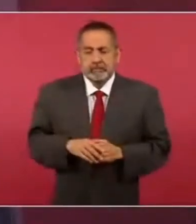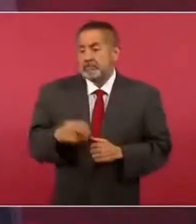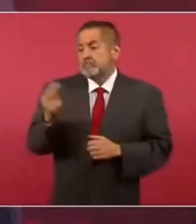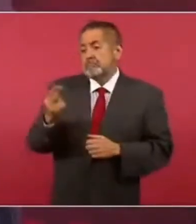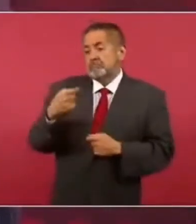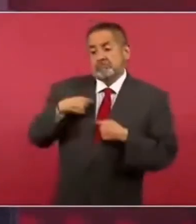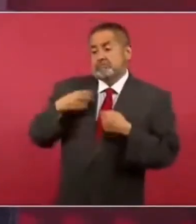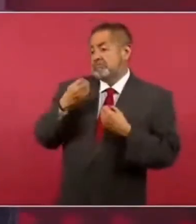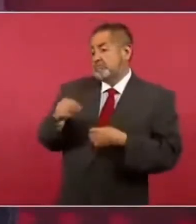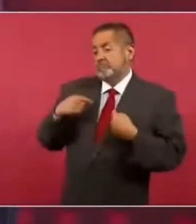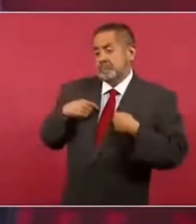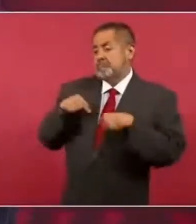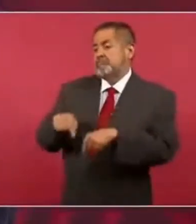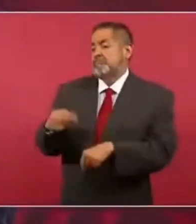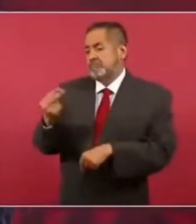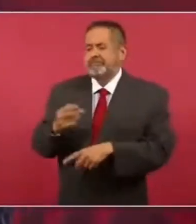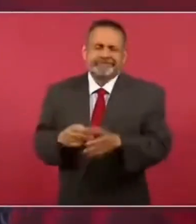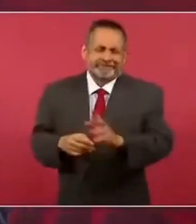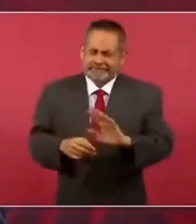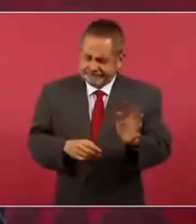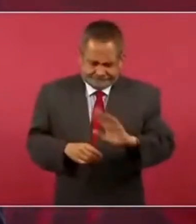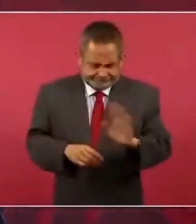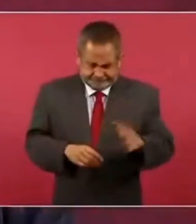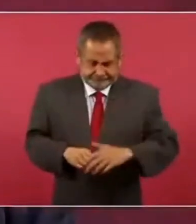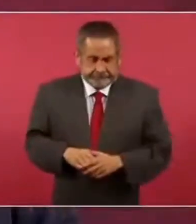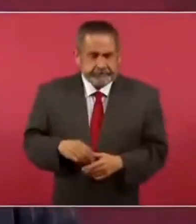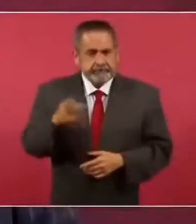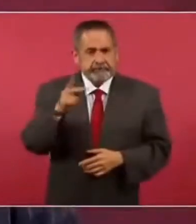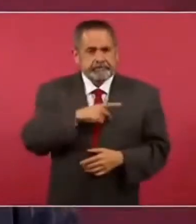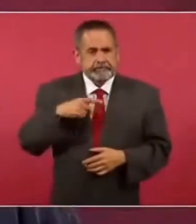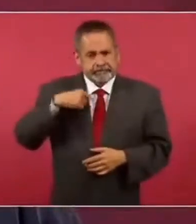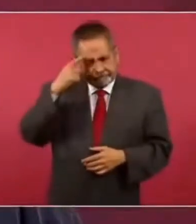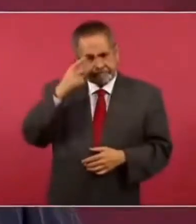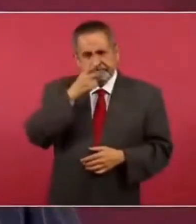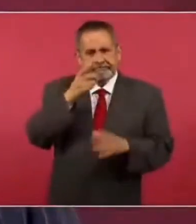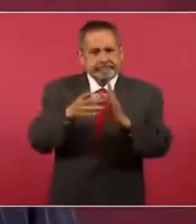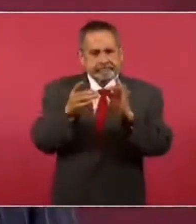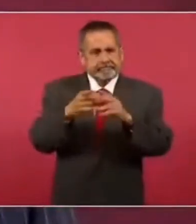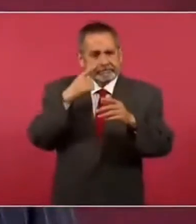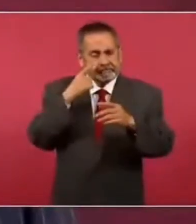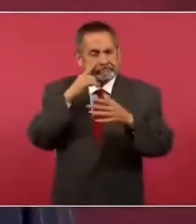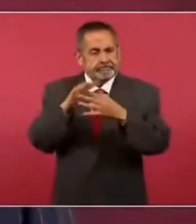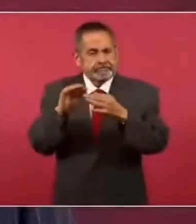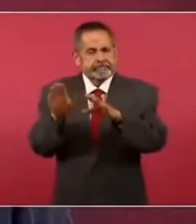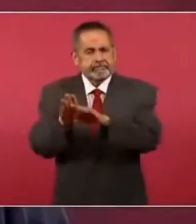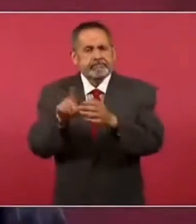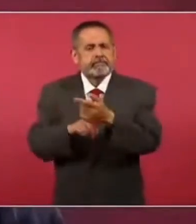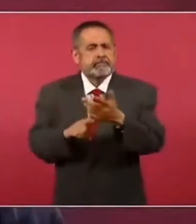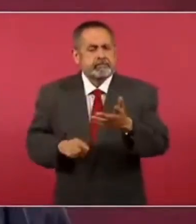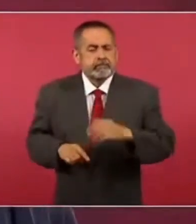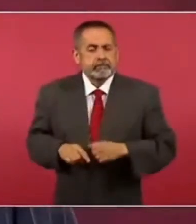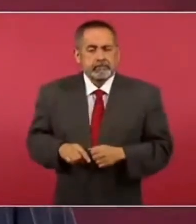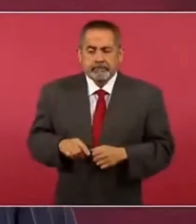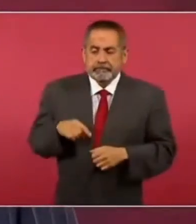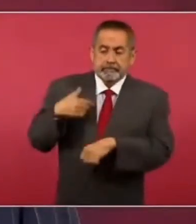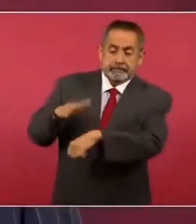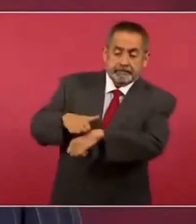indispensable o caer en el necesariato. Pero sí decir, mira, no te